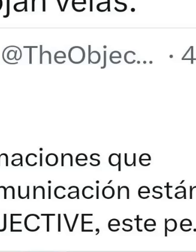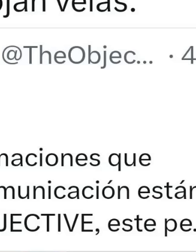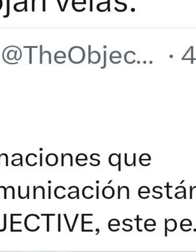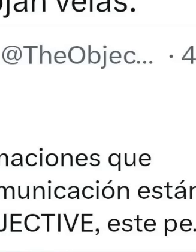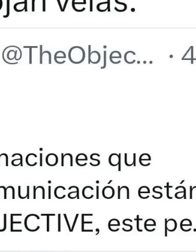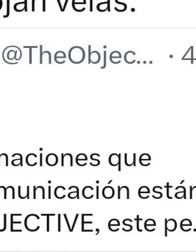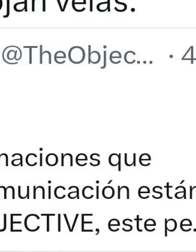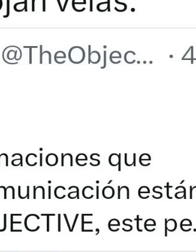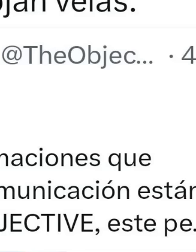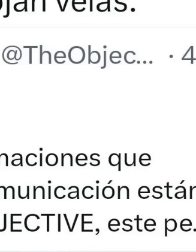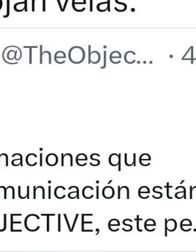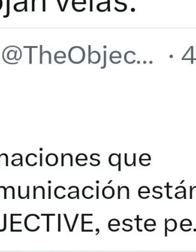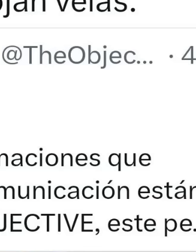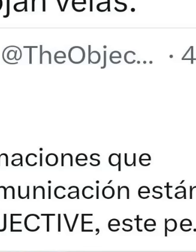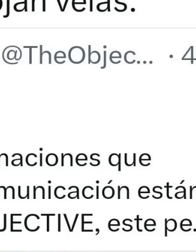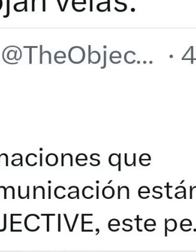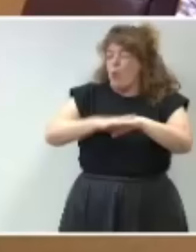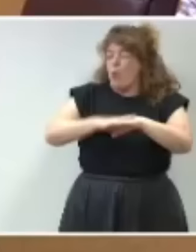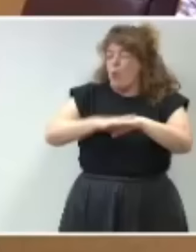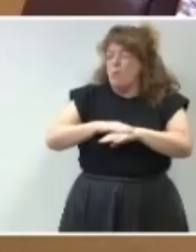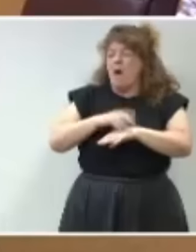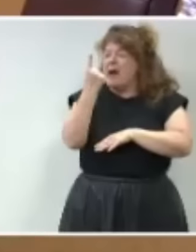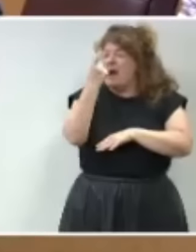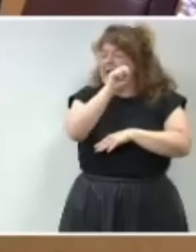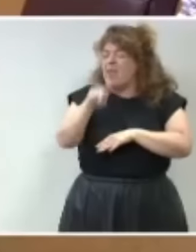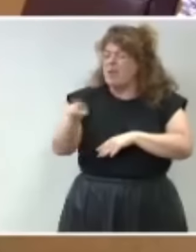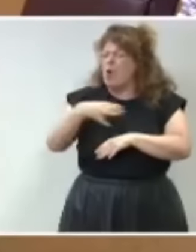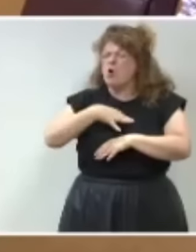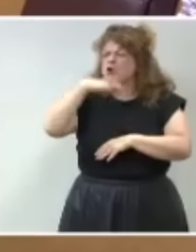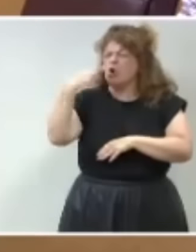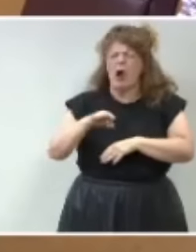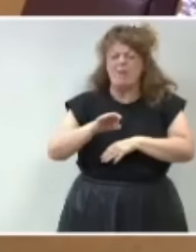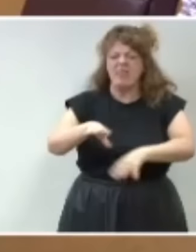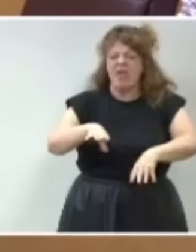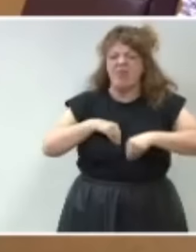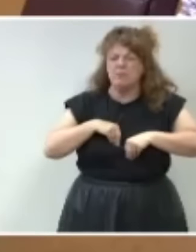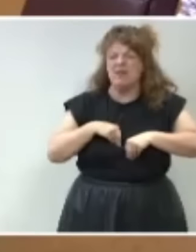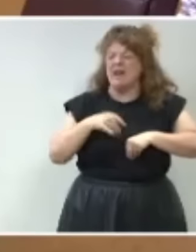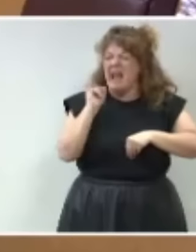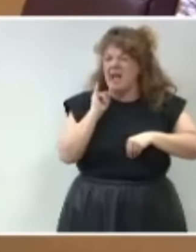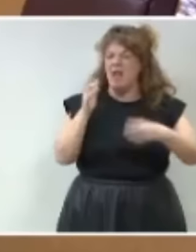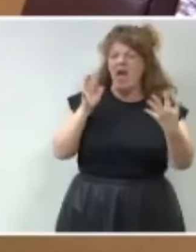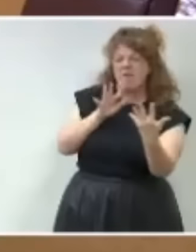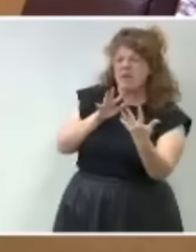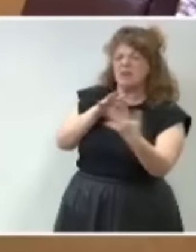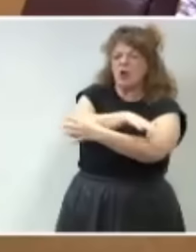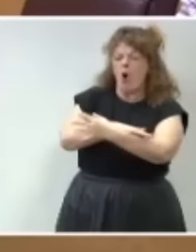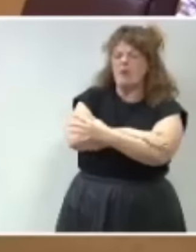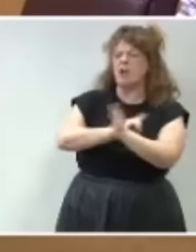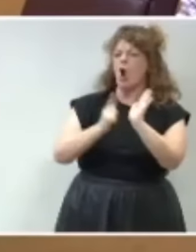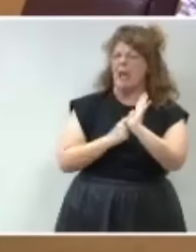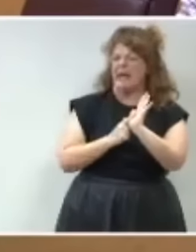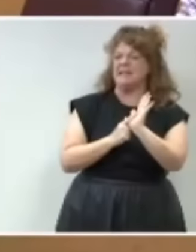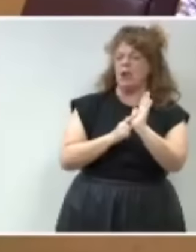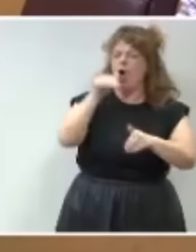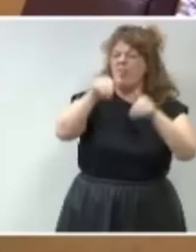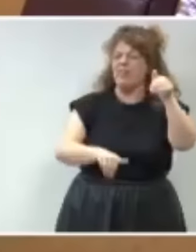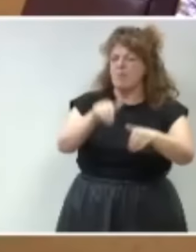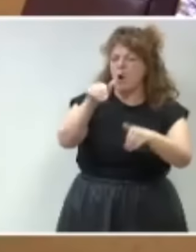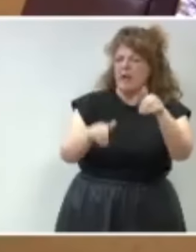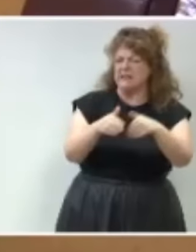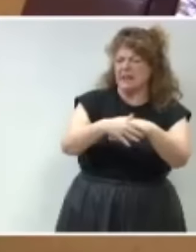en irrespirable por una sola razón. No son capaces de aceptar que tienen enfrente un gobierno legítimo, democrático, que